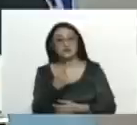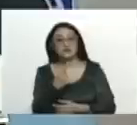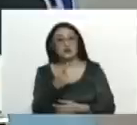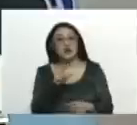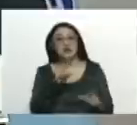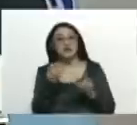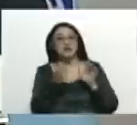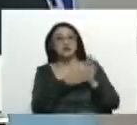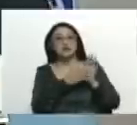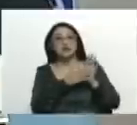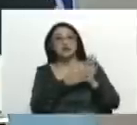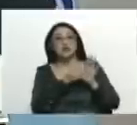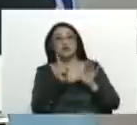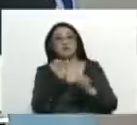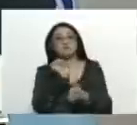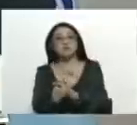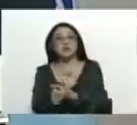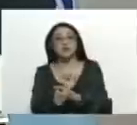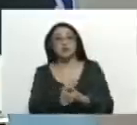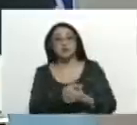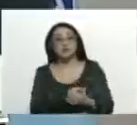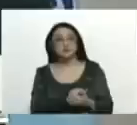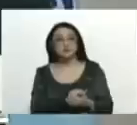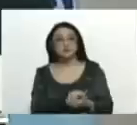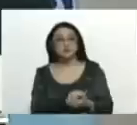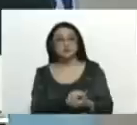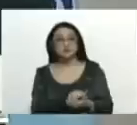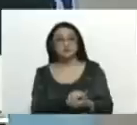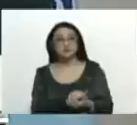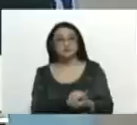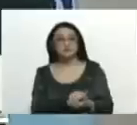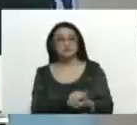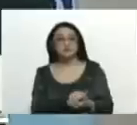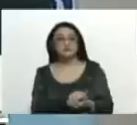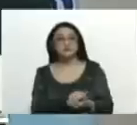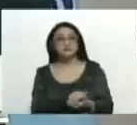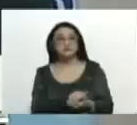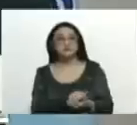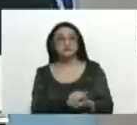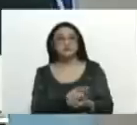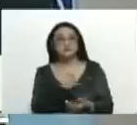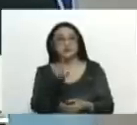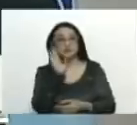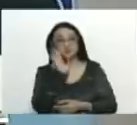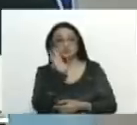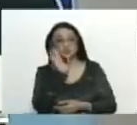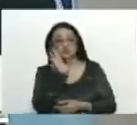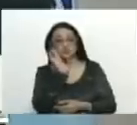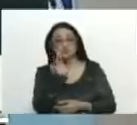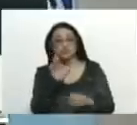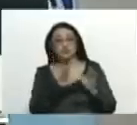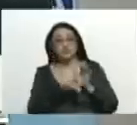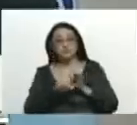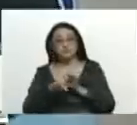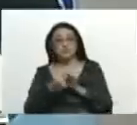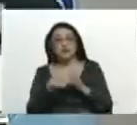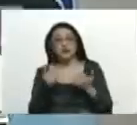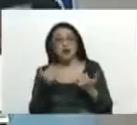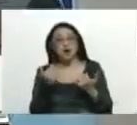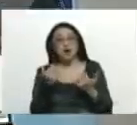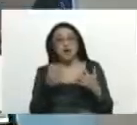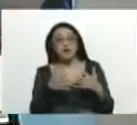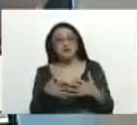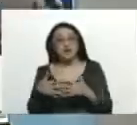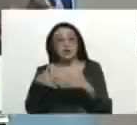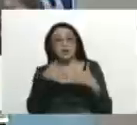órdenes de aprehensión me estoy refiriendo a estos delincuentes que están siendo procesados en los Estados